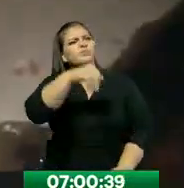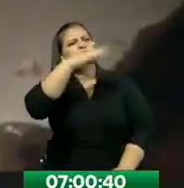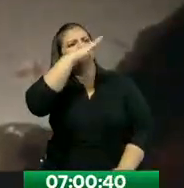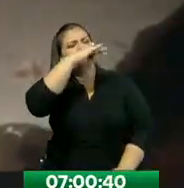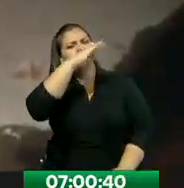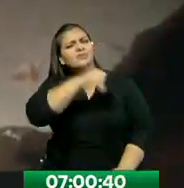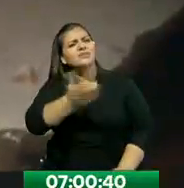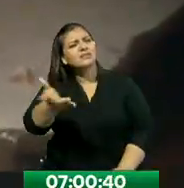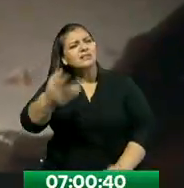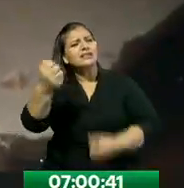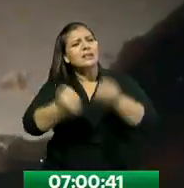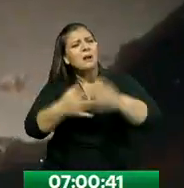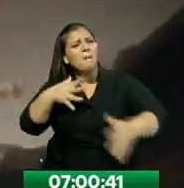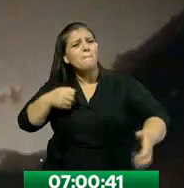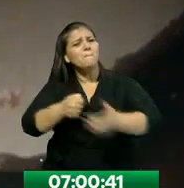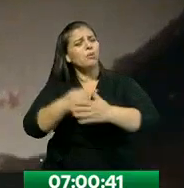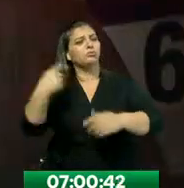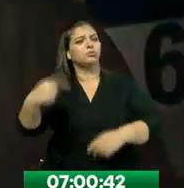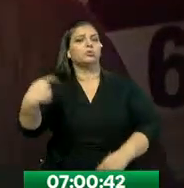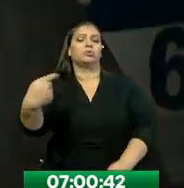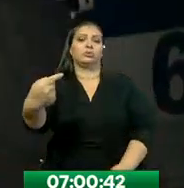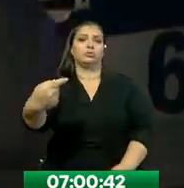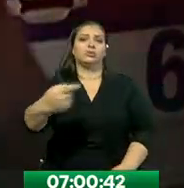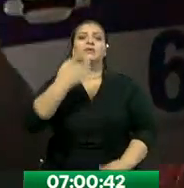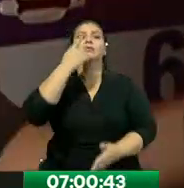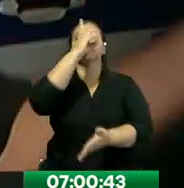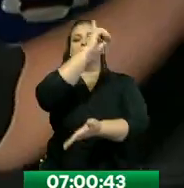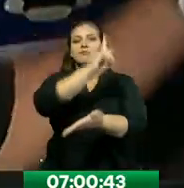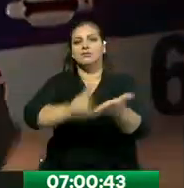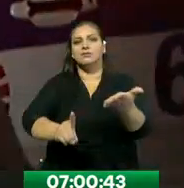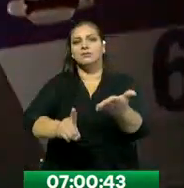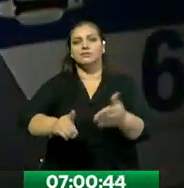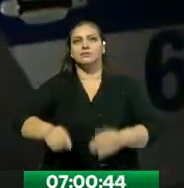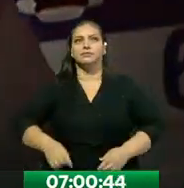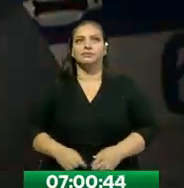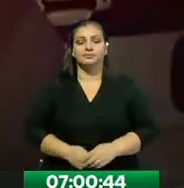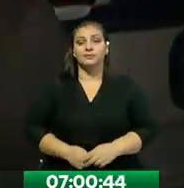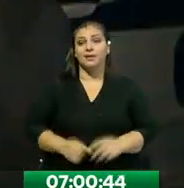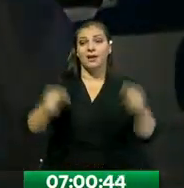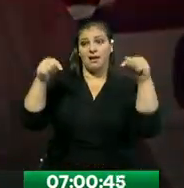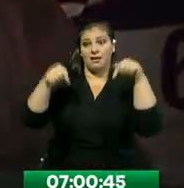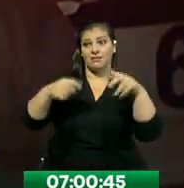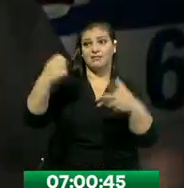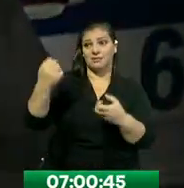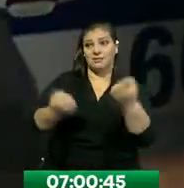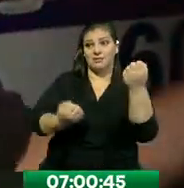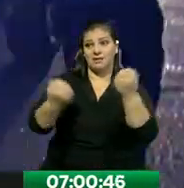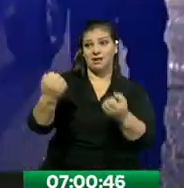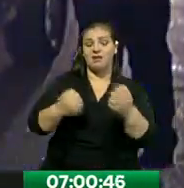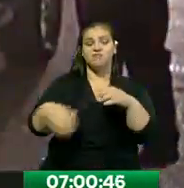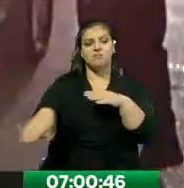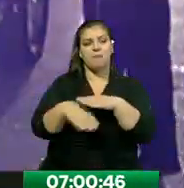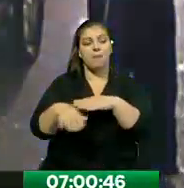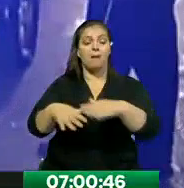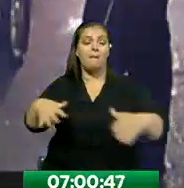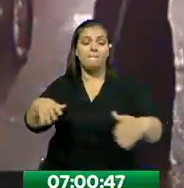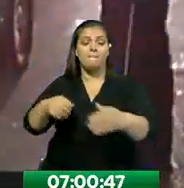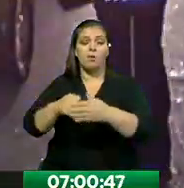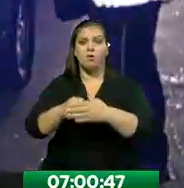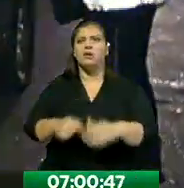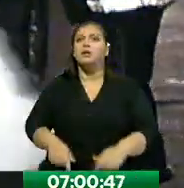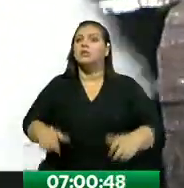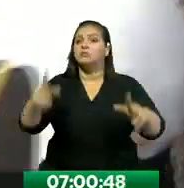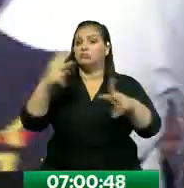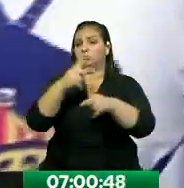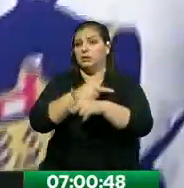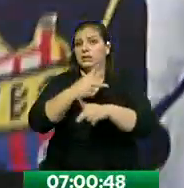son frecuentes en el lugar. Aquí en este pedazo siempre hay accidentes. Ya a partir de la noche, como usted verá, no hay alumbrado. Ahorita porque están los